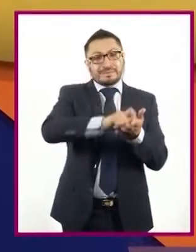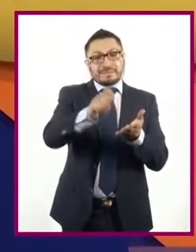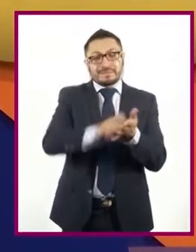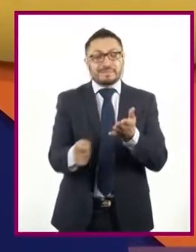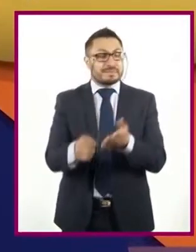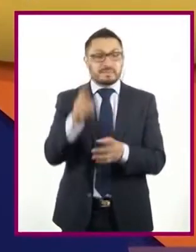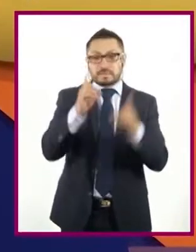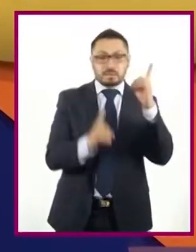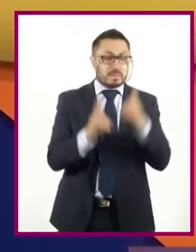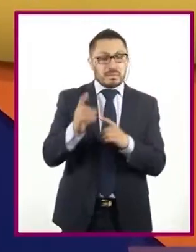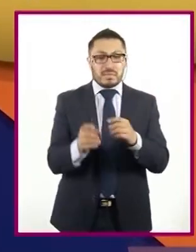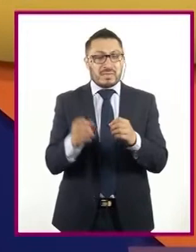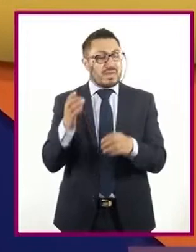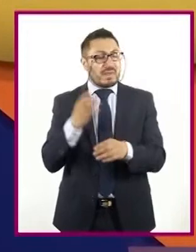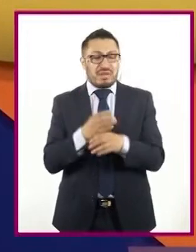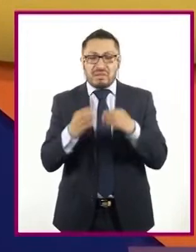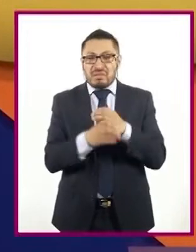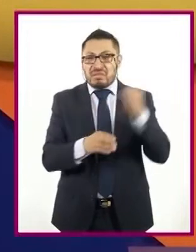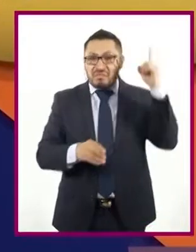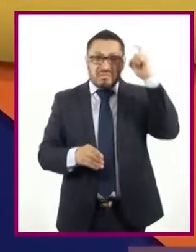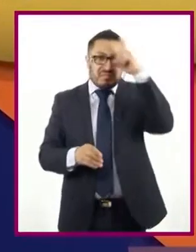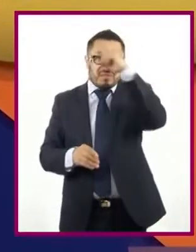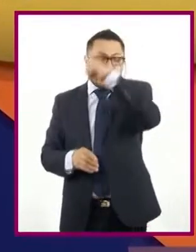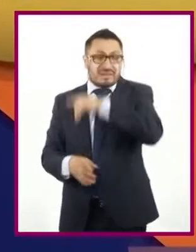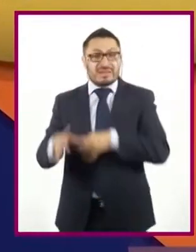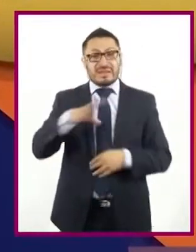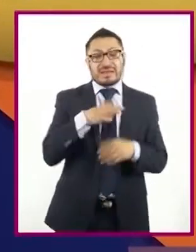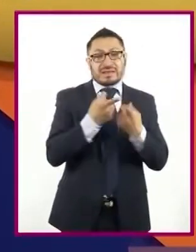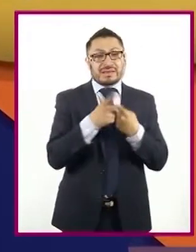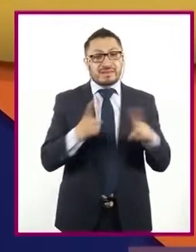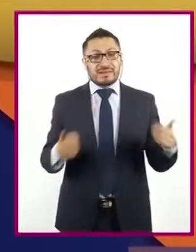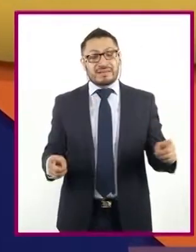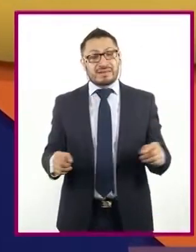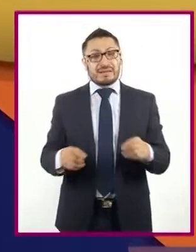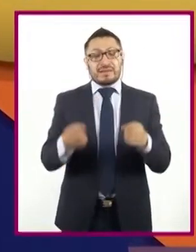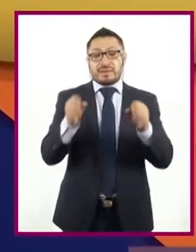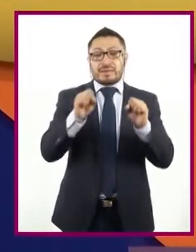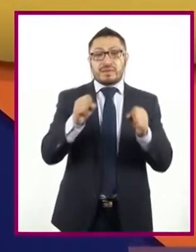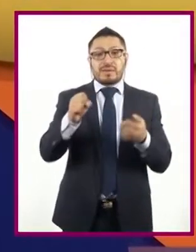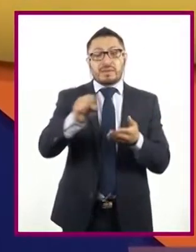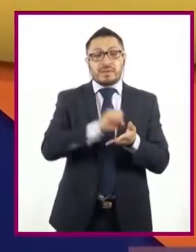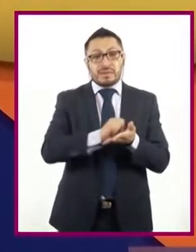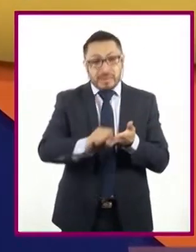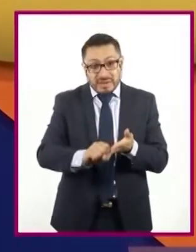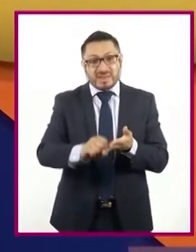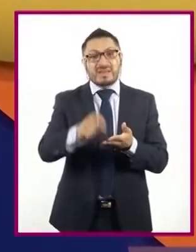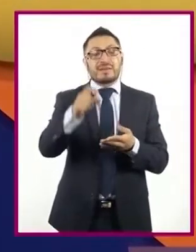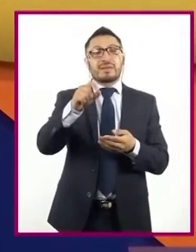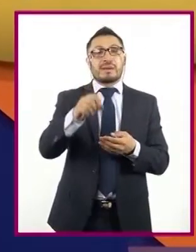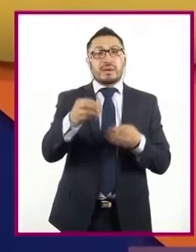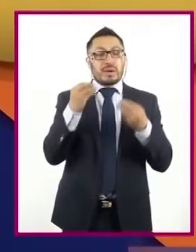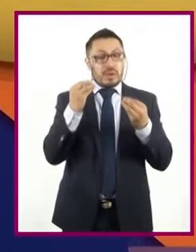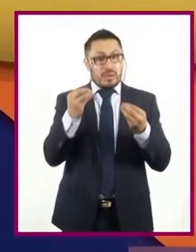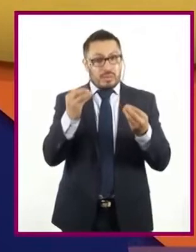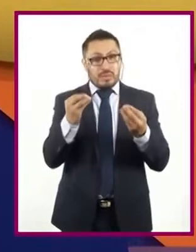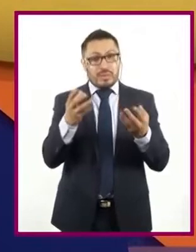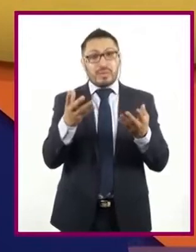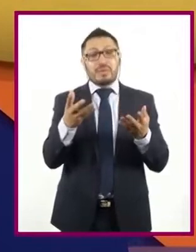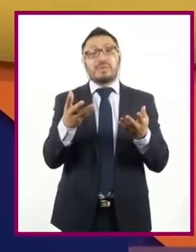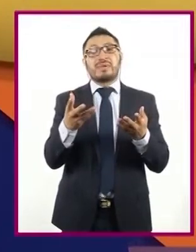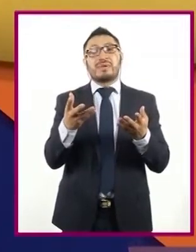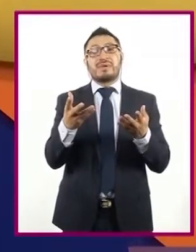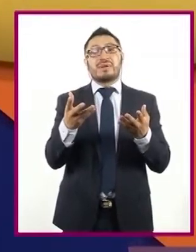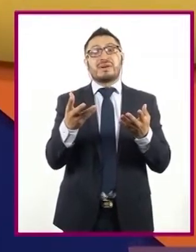dudas, inquietudes o dificultades que surjan durante el desarrollo de la sesión, pues muchas de estas las podrán resolver al